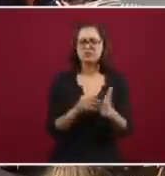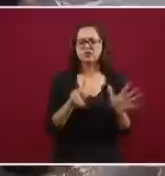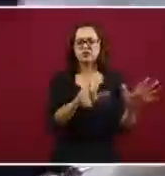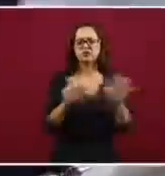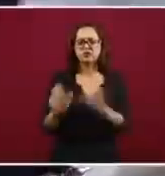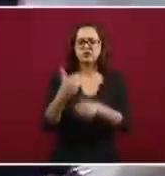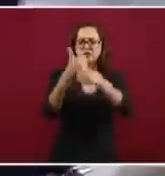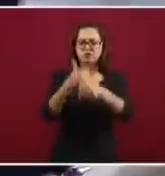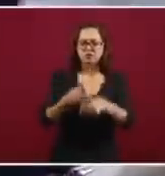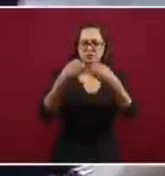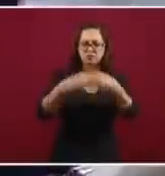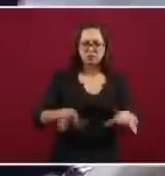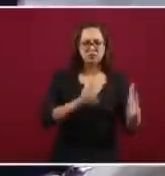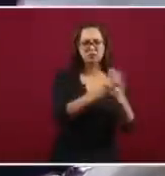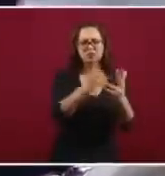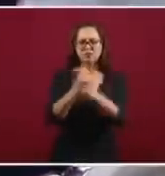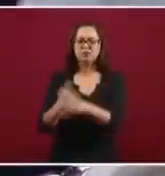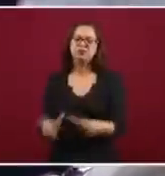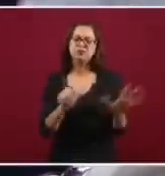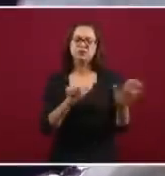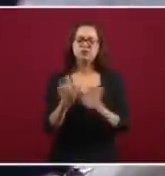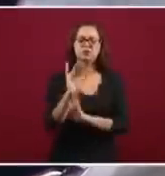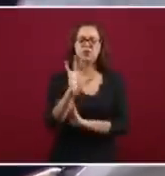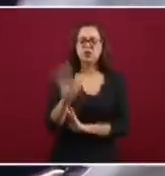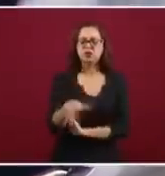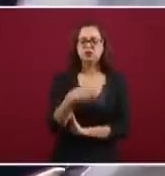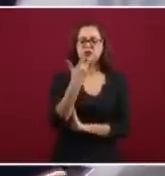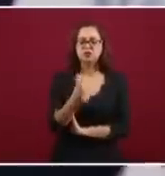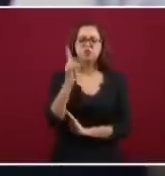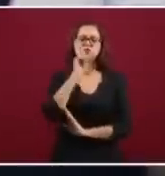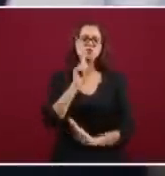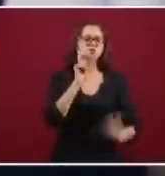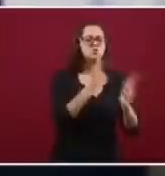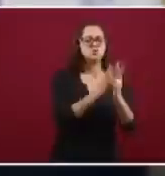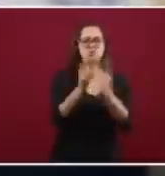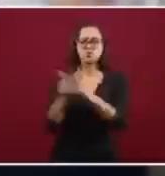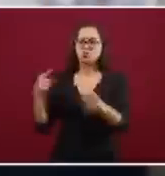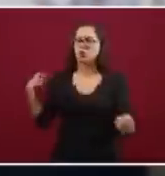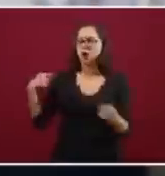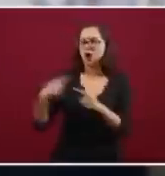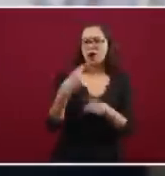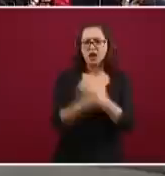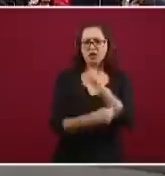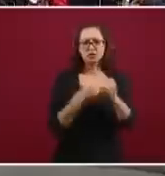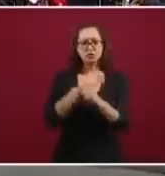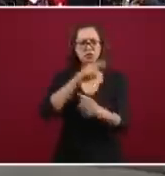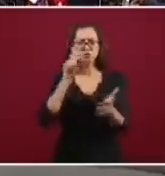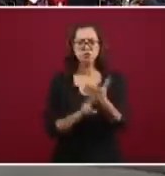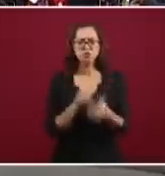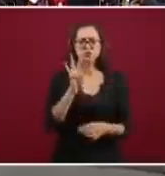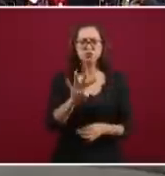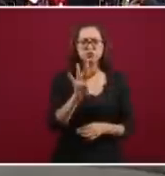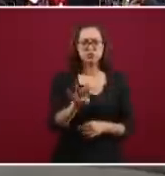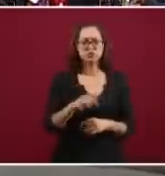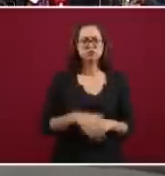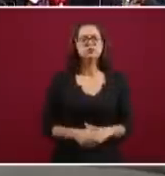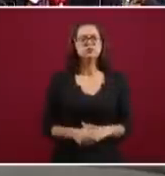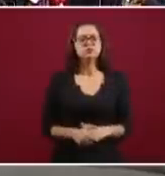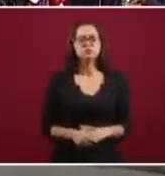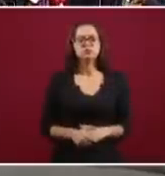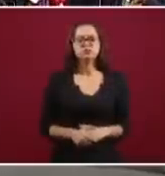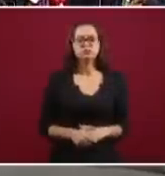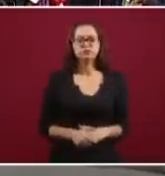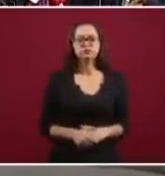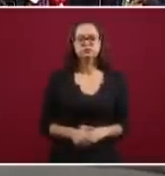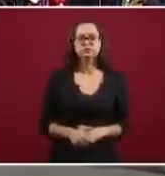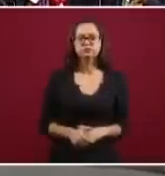25.890 víctimas de homicidio doloso y 748 feminicidios en lo que va del año. A ver, ¿por qué no ponen la…